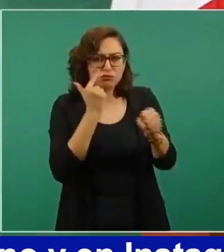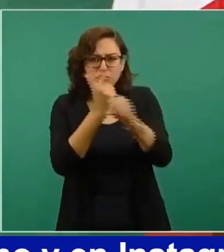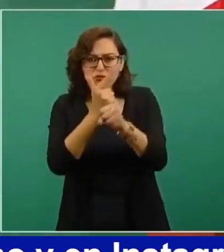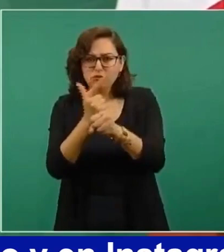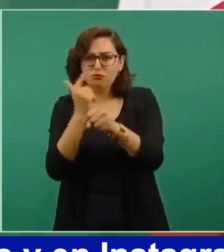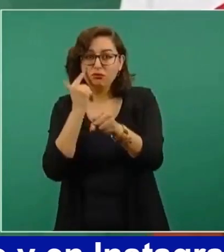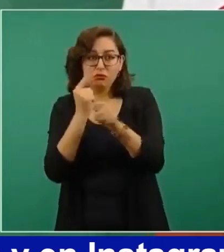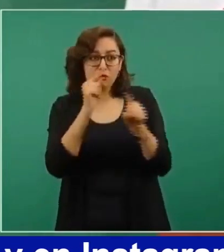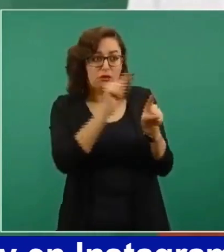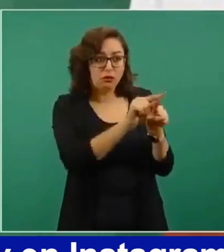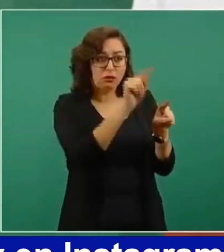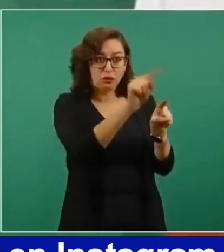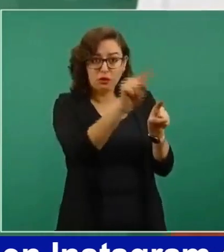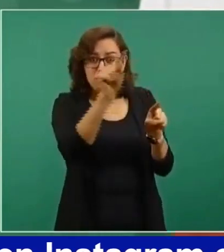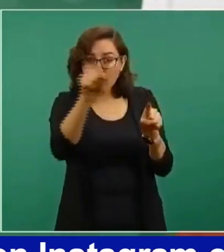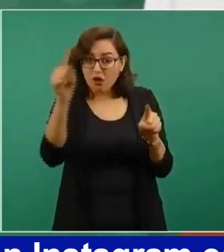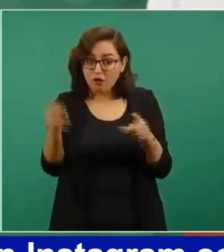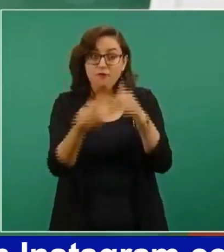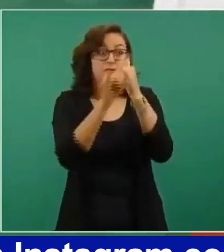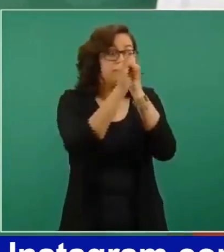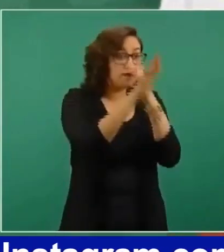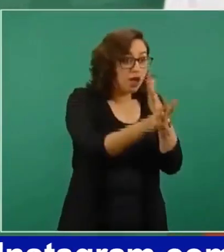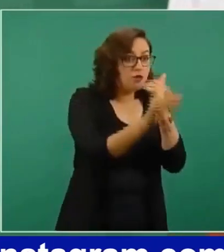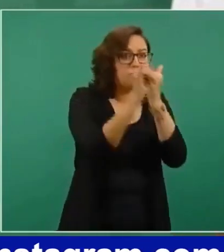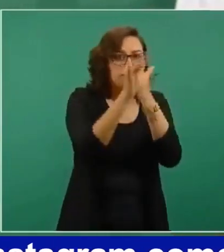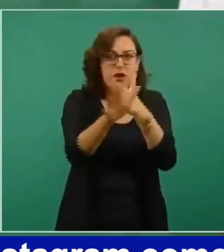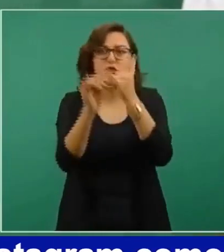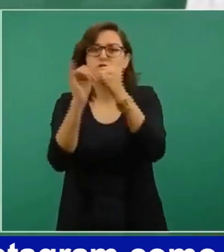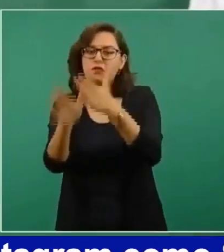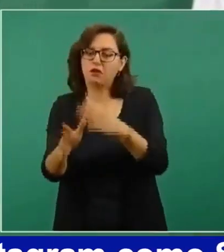actos antidemocráticos,